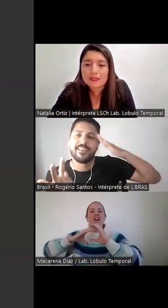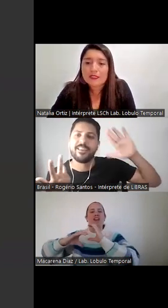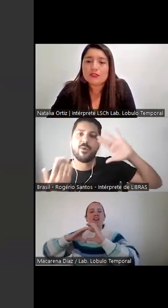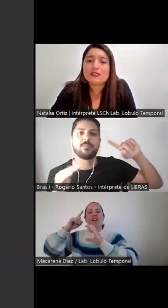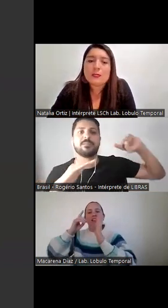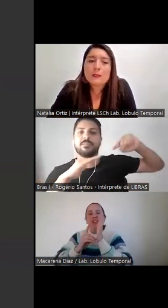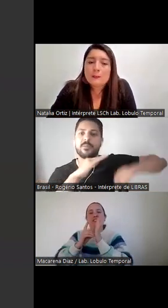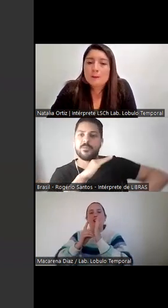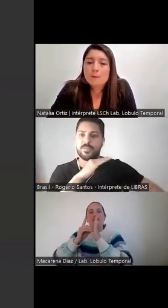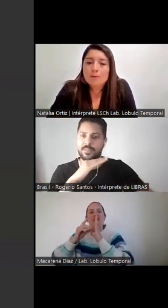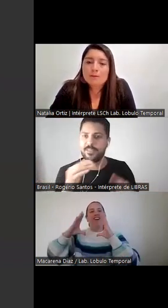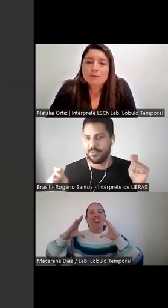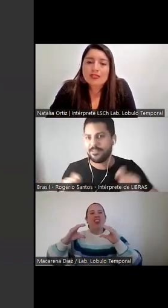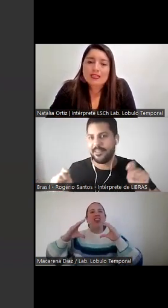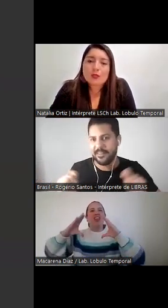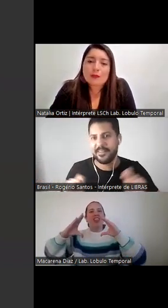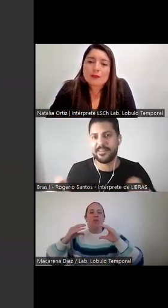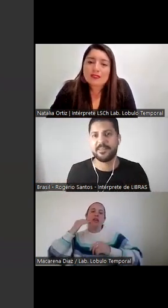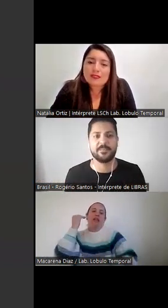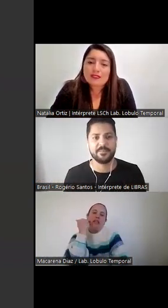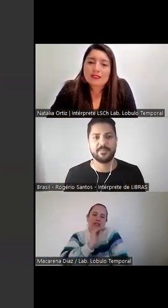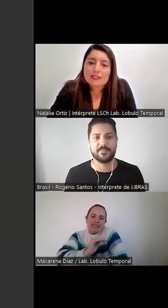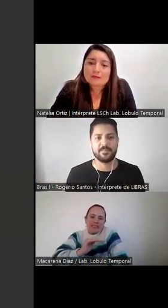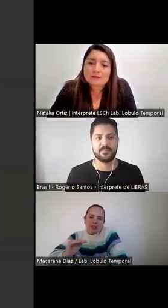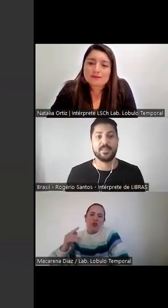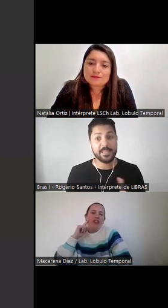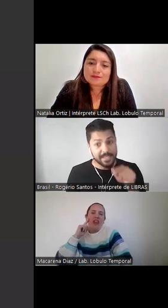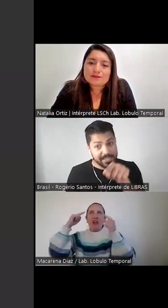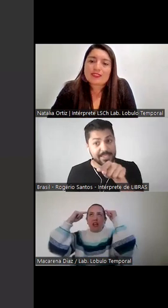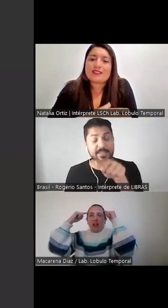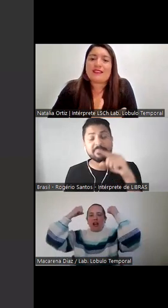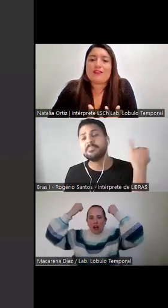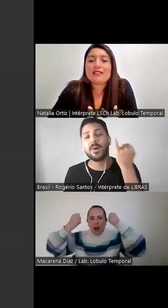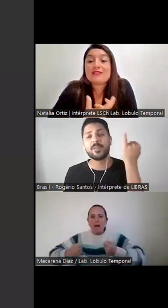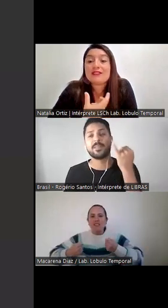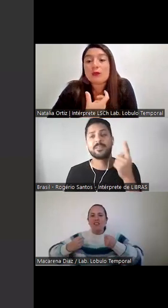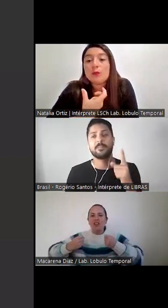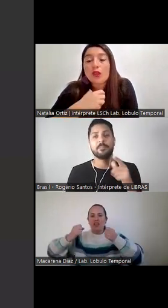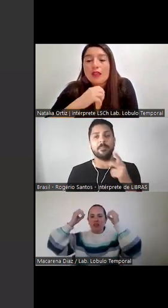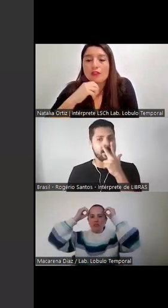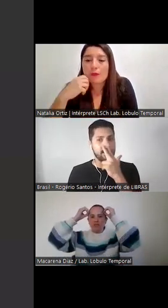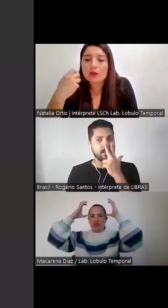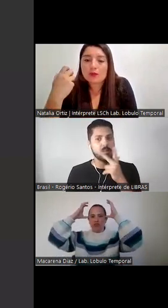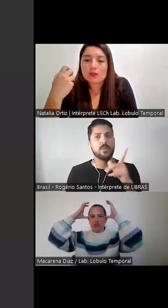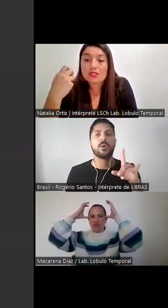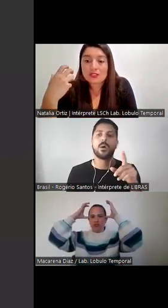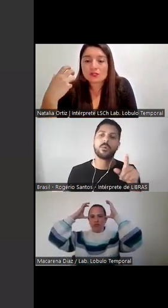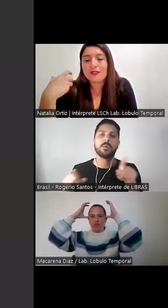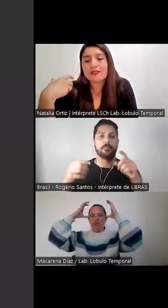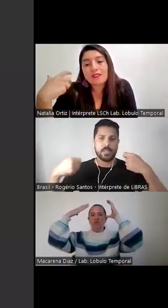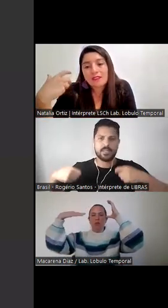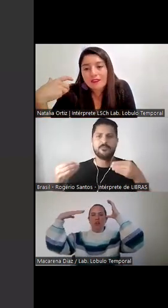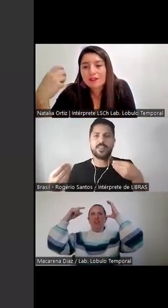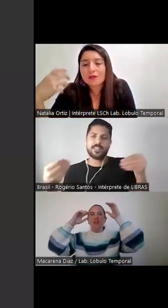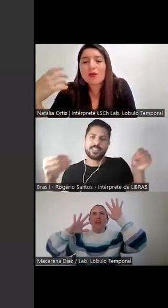también. Entonces, esto permite Claro, flexibilizar un poco la forma en cómo los niños,